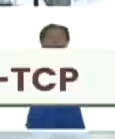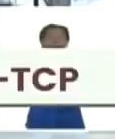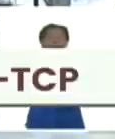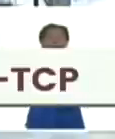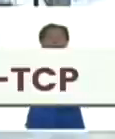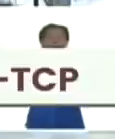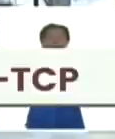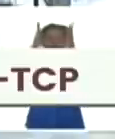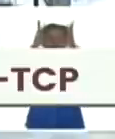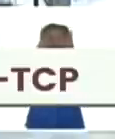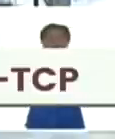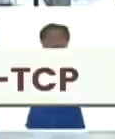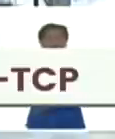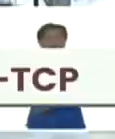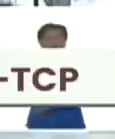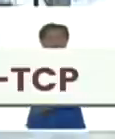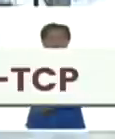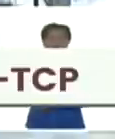en